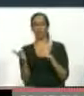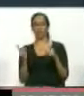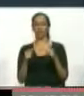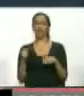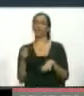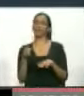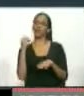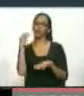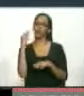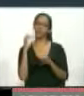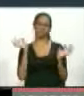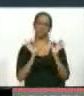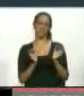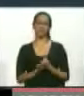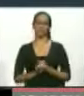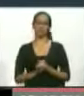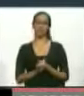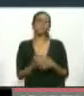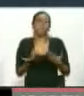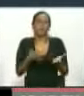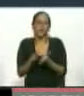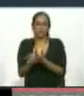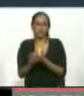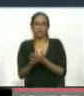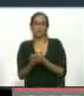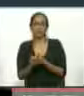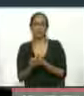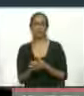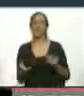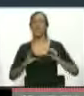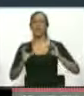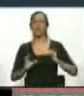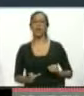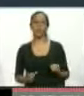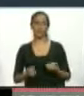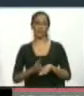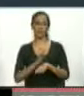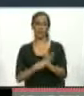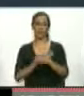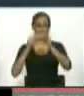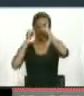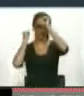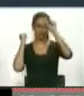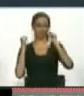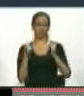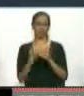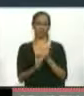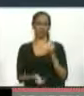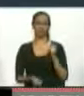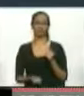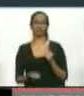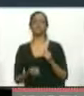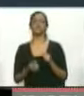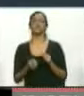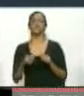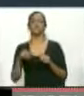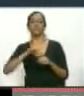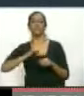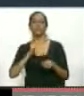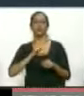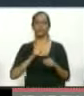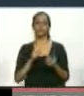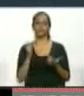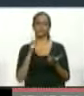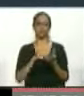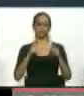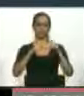congreso y qué pasaría hacia el cuerpo de una excongresista desaparecida tras su fuga de las autoridades apareciera en una remota